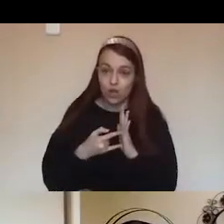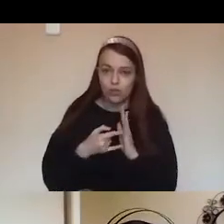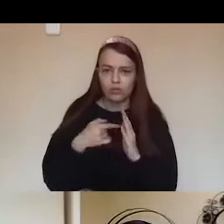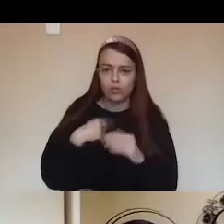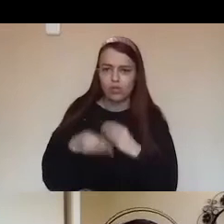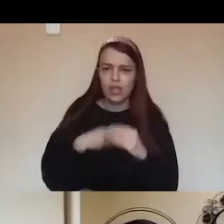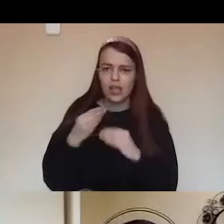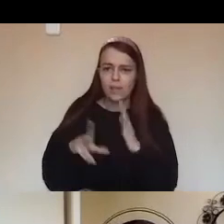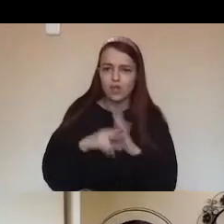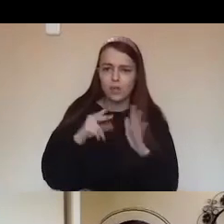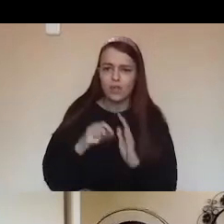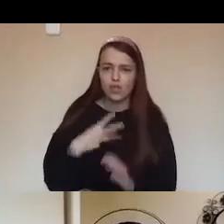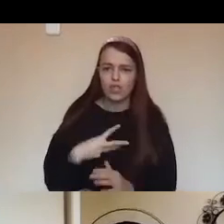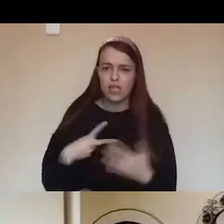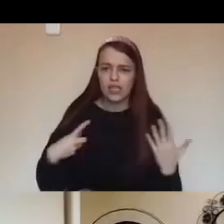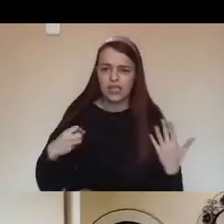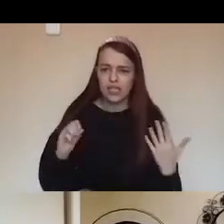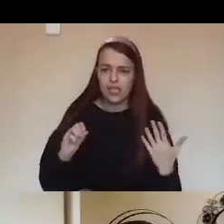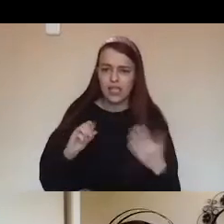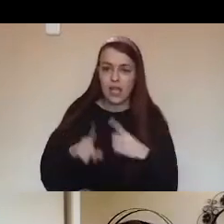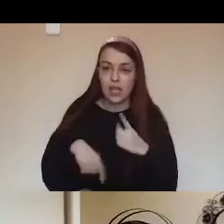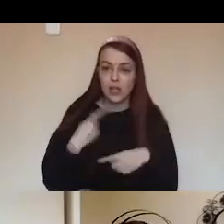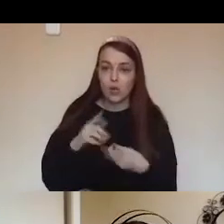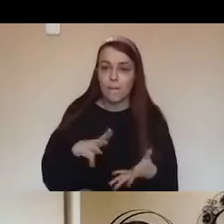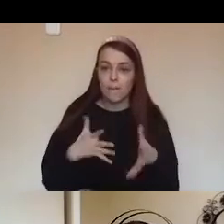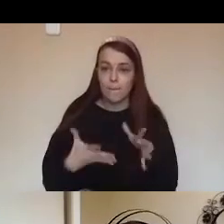video 360 y lo transformamos